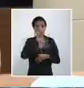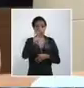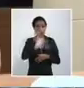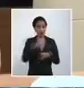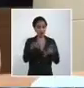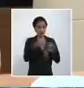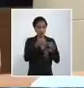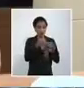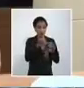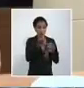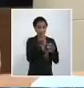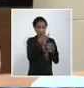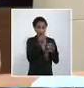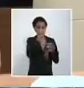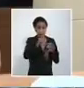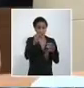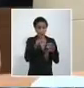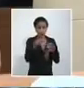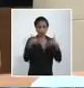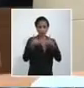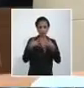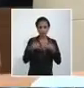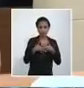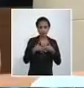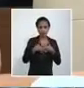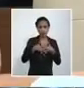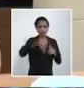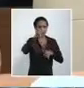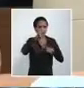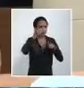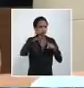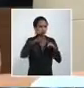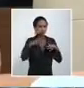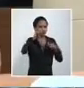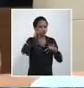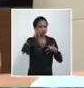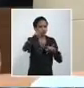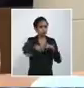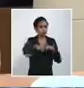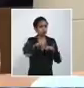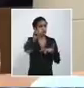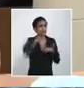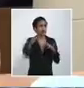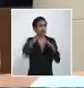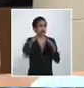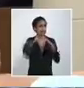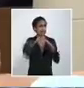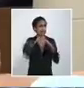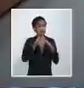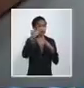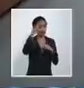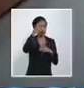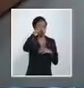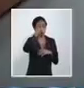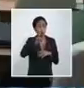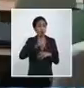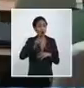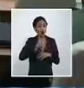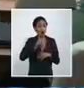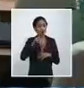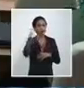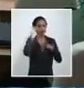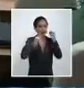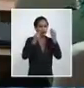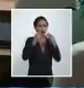ellos, 3 son contactos de viajeros. El resto son cubanos residentes en el exterior. Se valoró el trabajo que se realiza en los centros